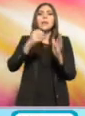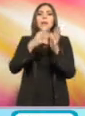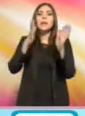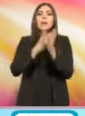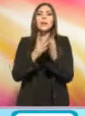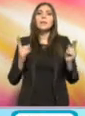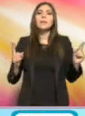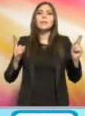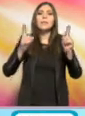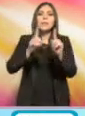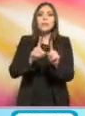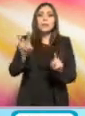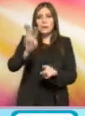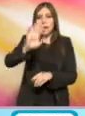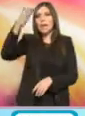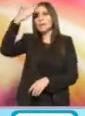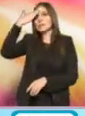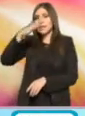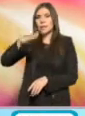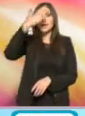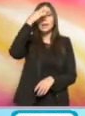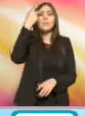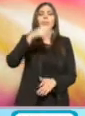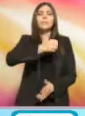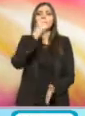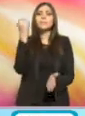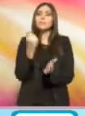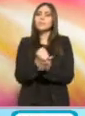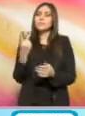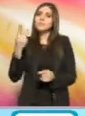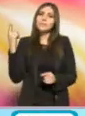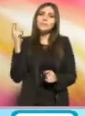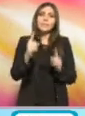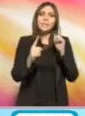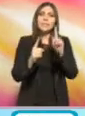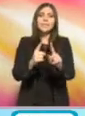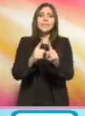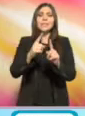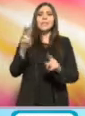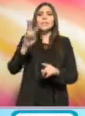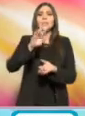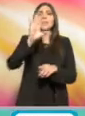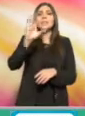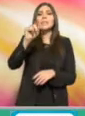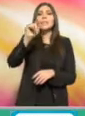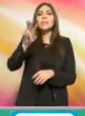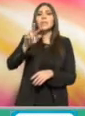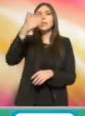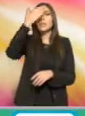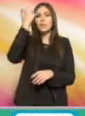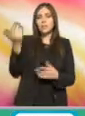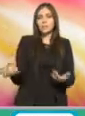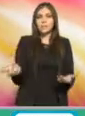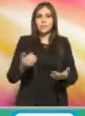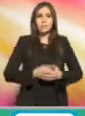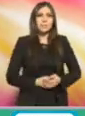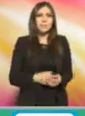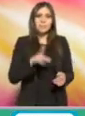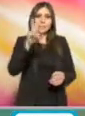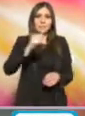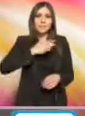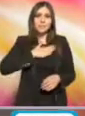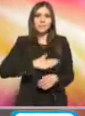Van, Son los van cómplices. forzados, ándale. Ah, es van tu primera forzados, cita. Ya, ni sí, modo, sí. órale. Es una cita a ciegas sin que nadie tenga Ay, deseo eso de no la se cita. vale.